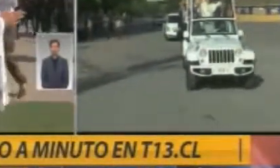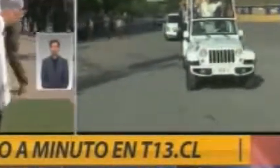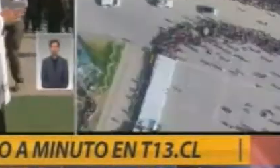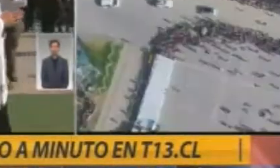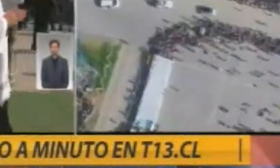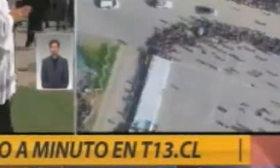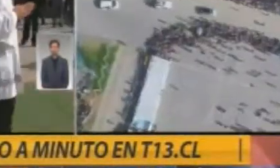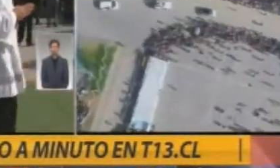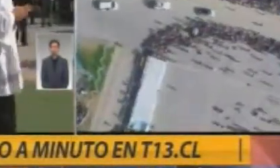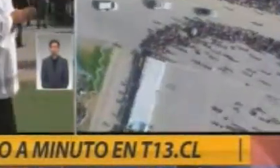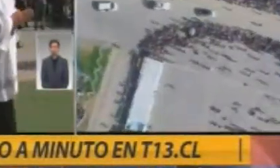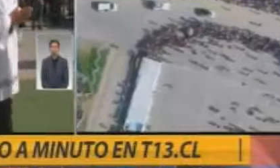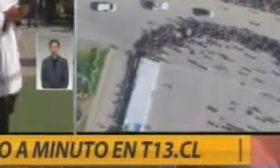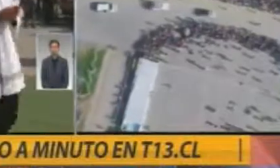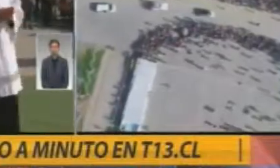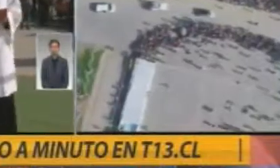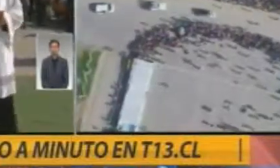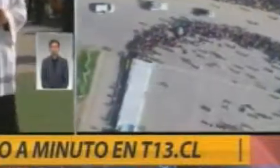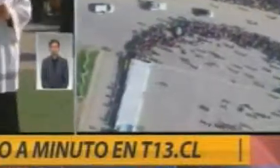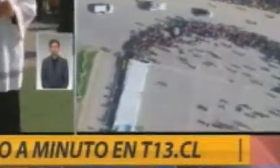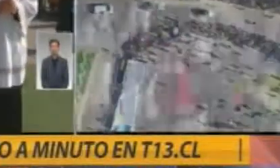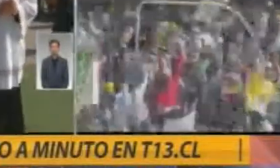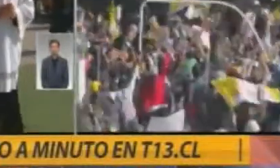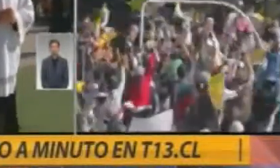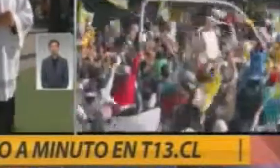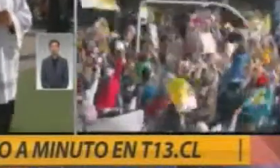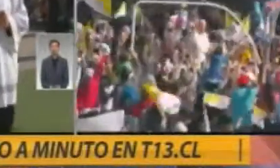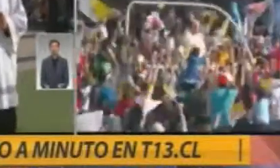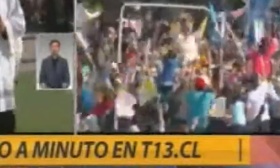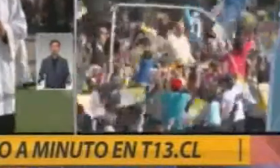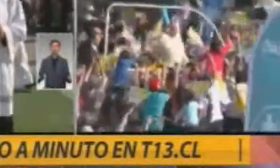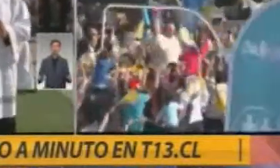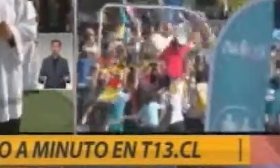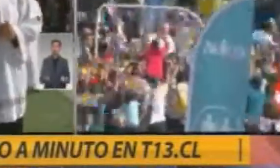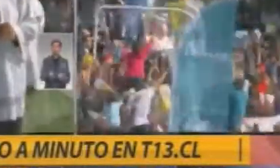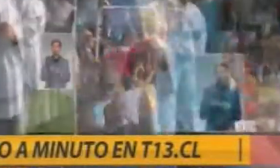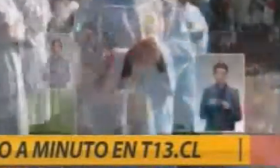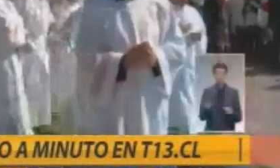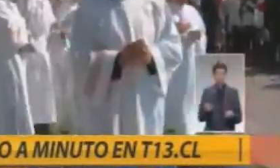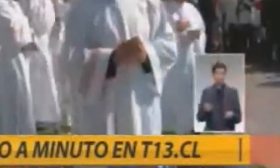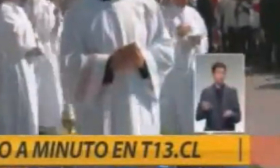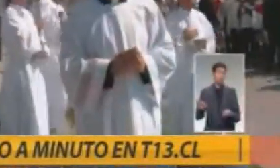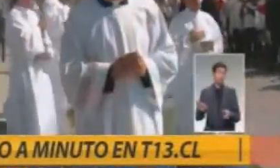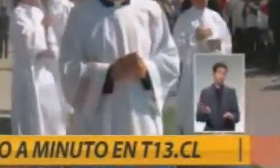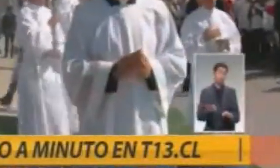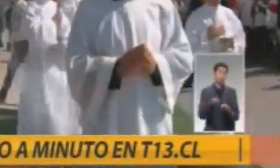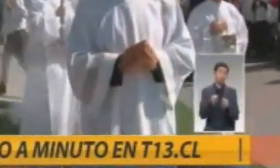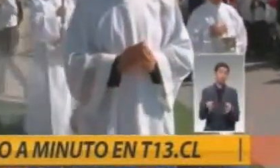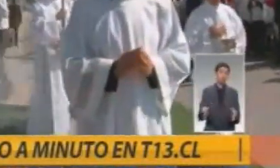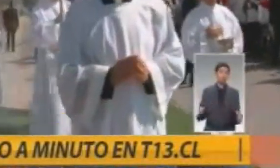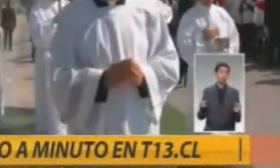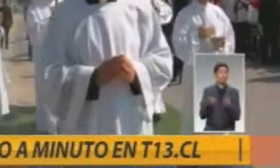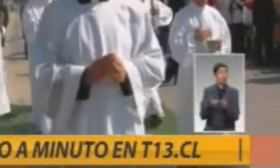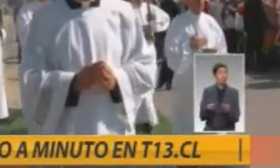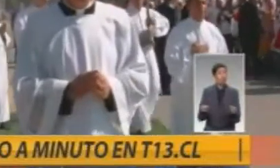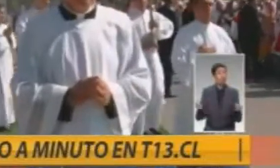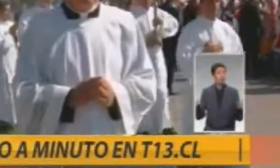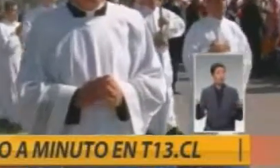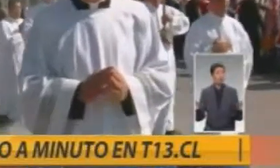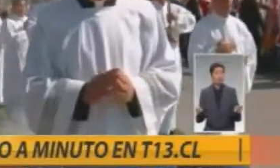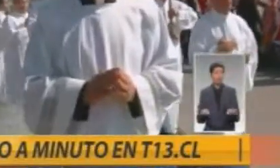más bien lo da, ¿cómo decirlo?, una especie de cadencia, ¿no? La solemnidad, que todo se hace tranquilo. Aquí no hay